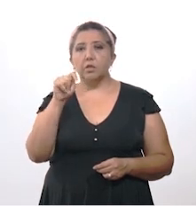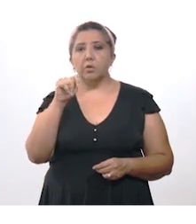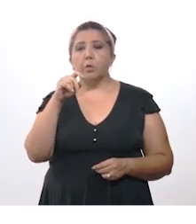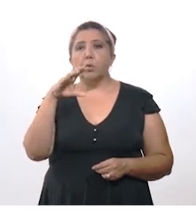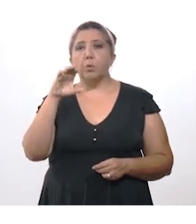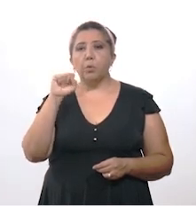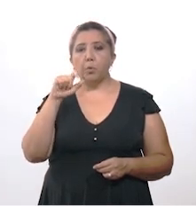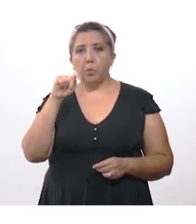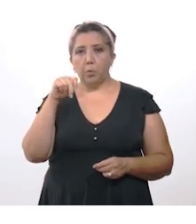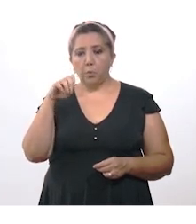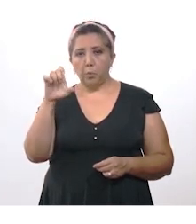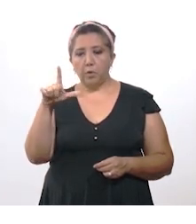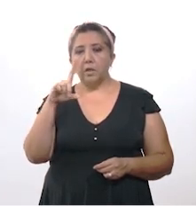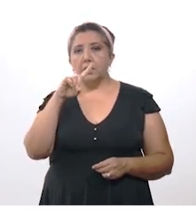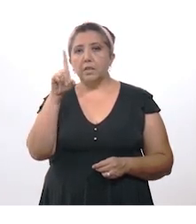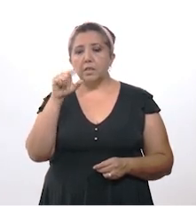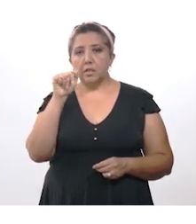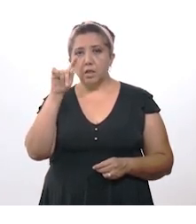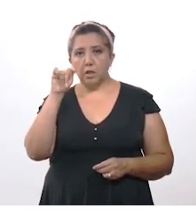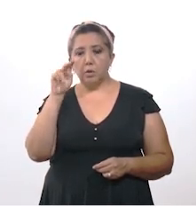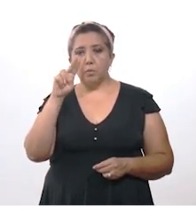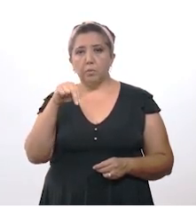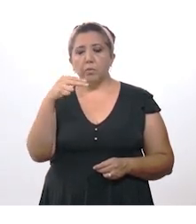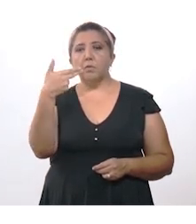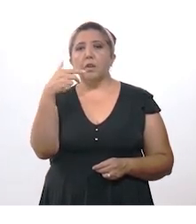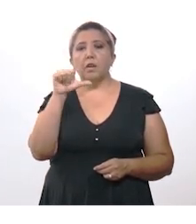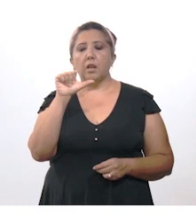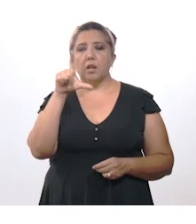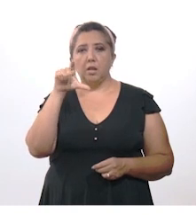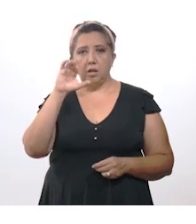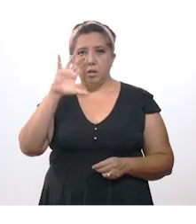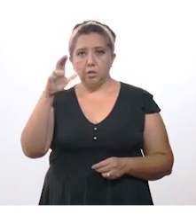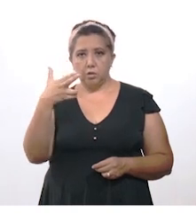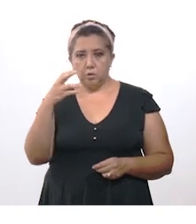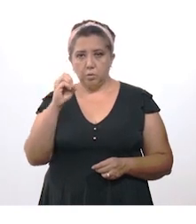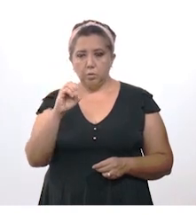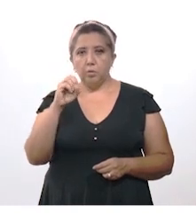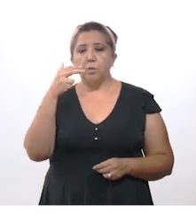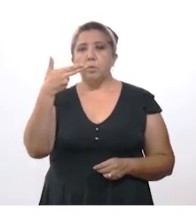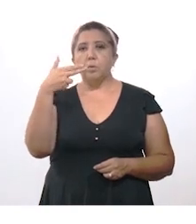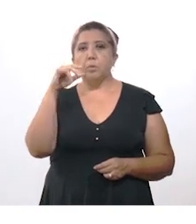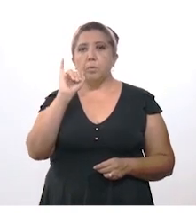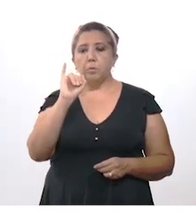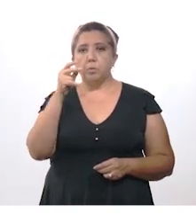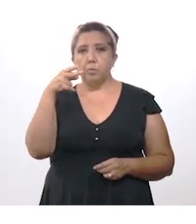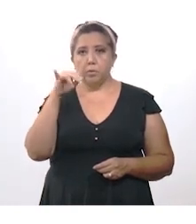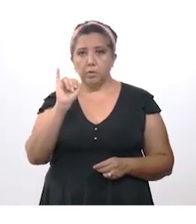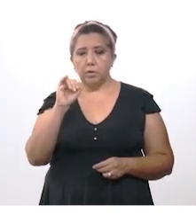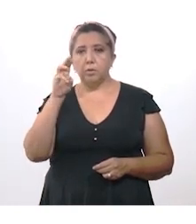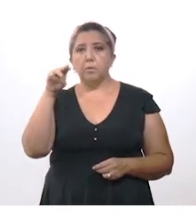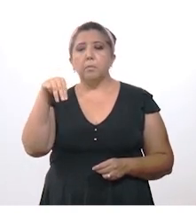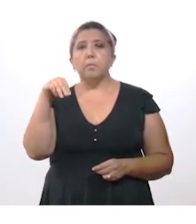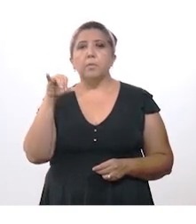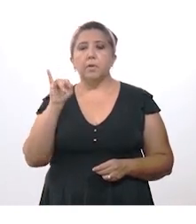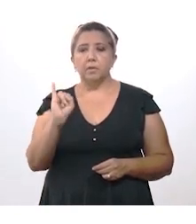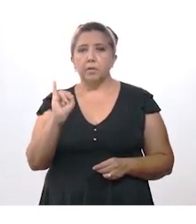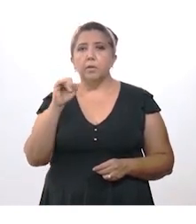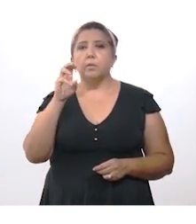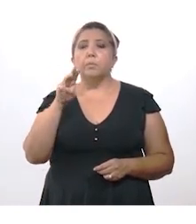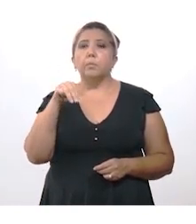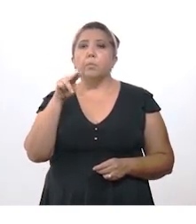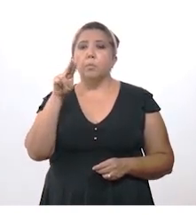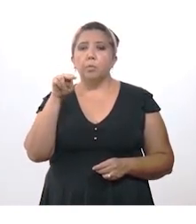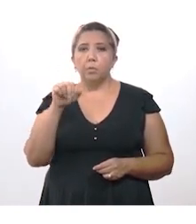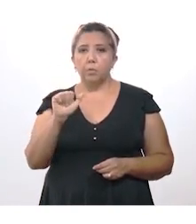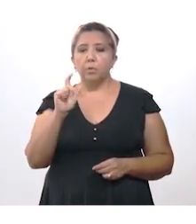Chiquinsonot, Cuncunul, Tzintzantún, Jalachó, Joctún, Jují, Copomá, Maní, Maxcanú,